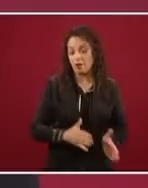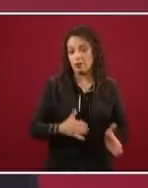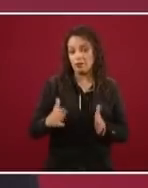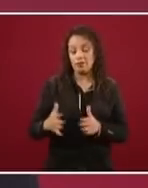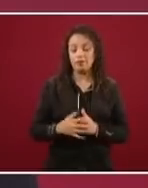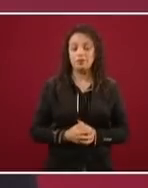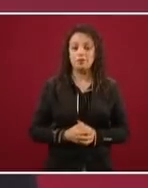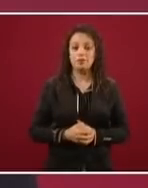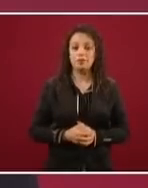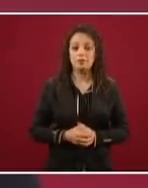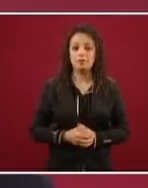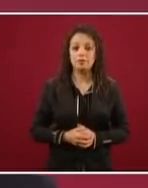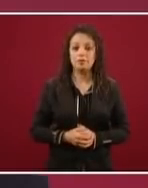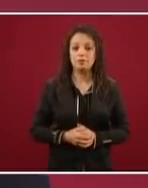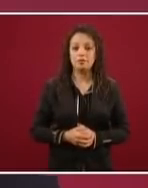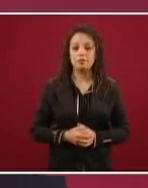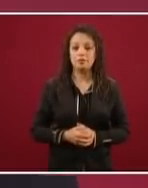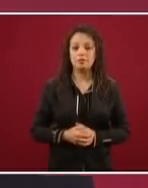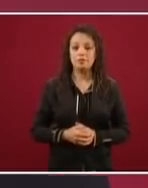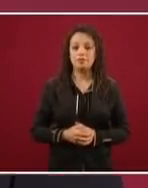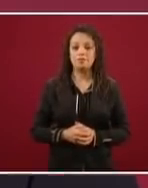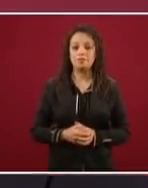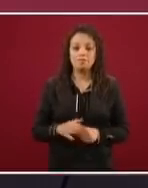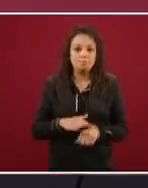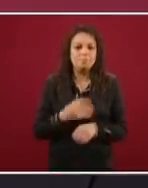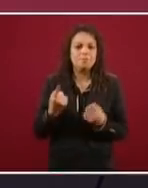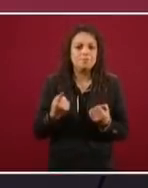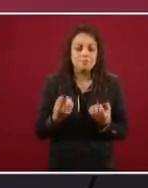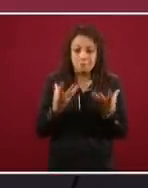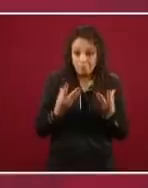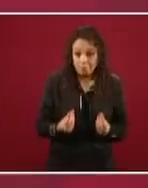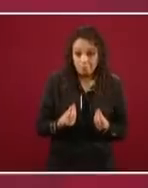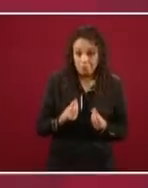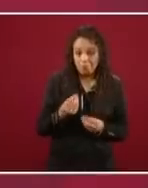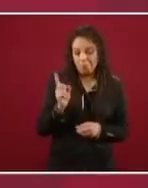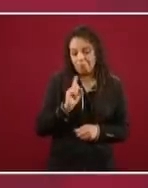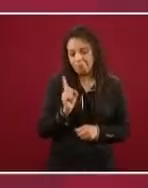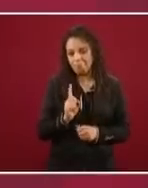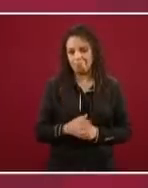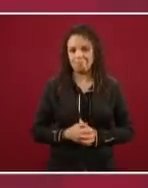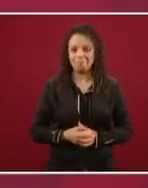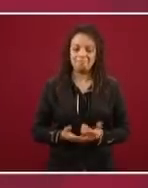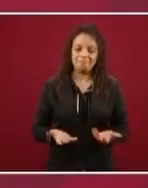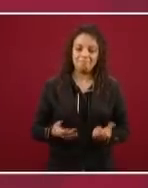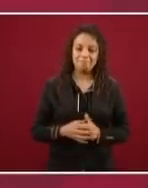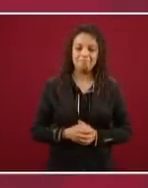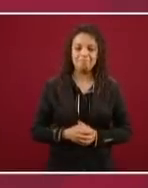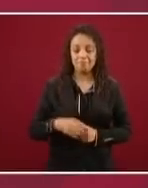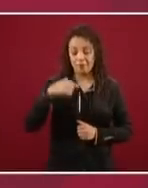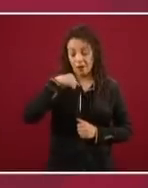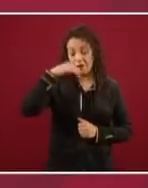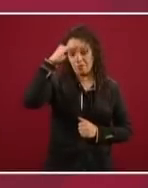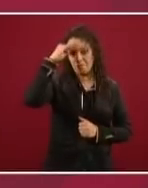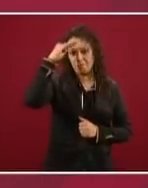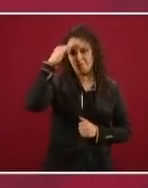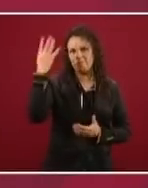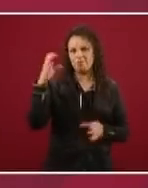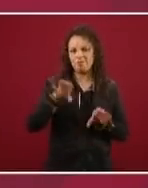porque no son muchas estamos pensando